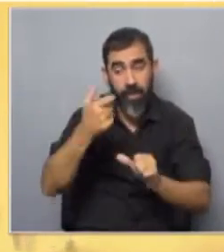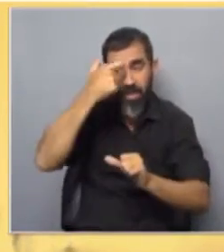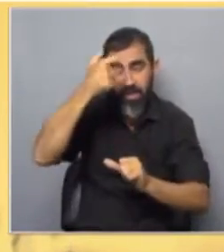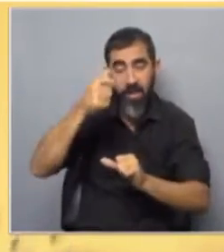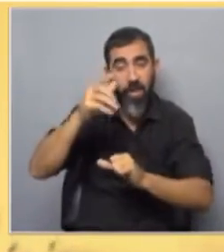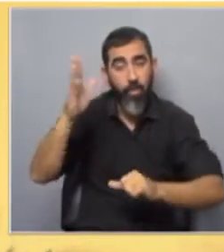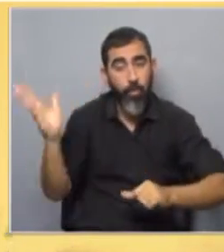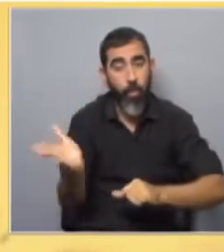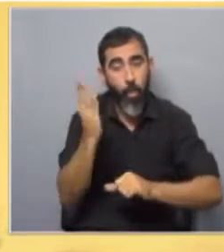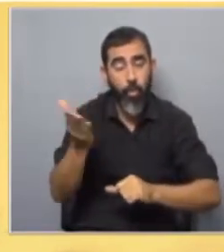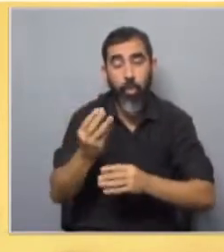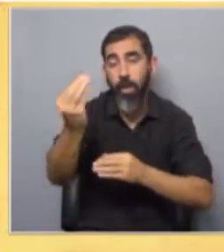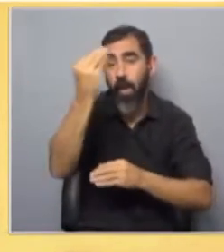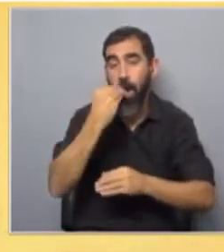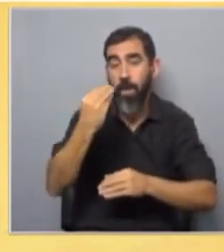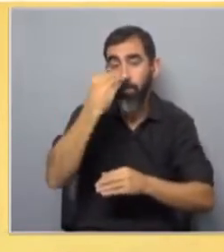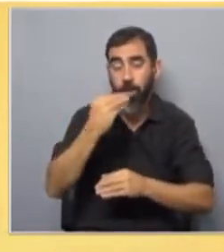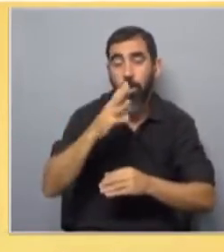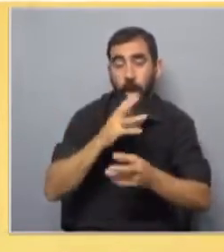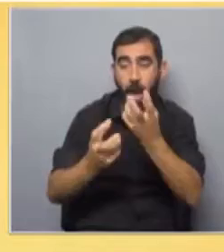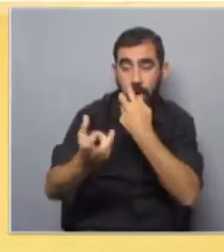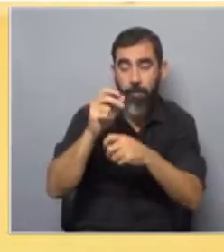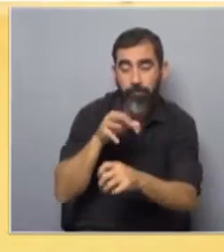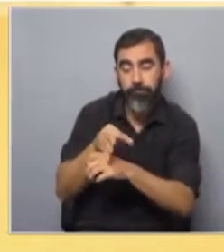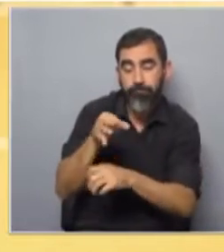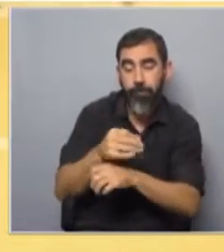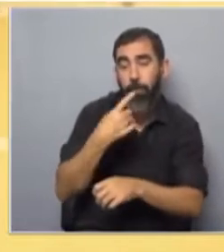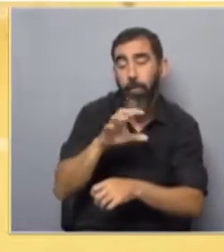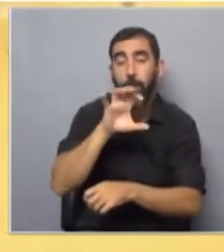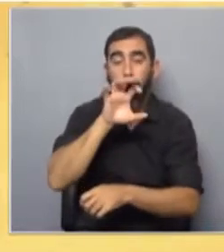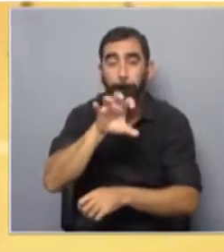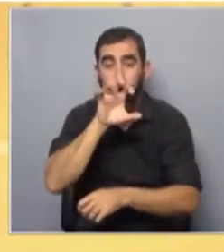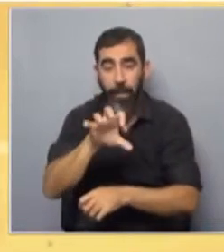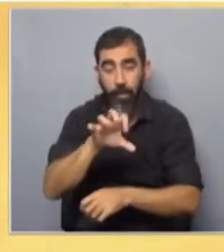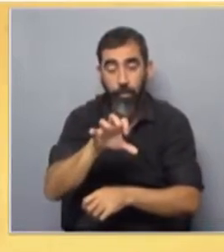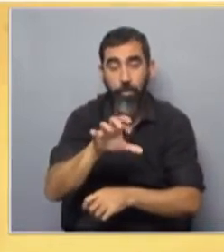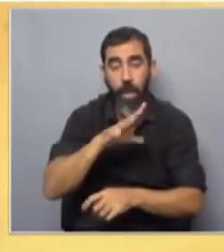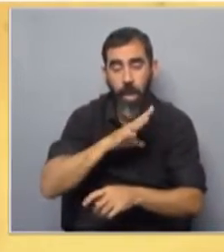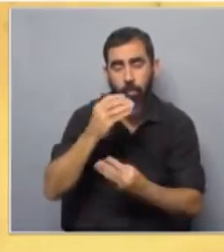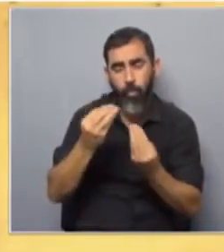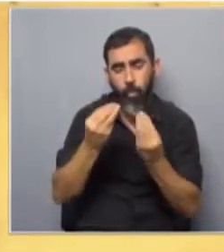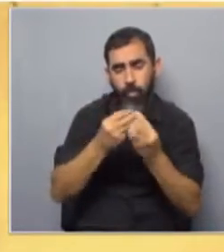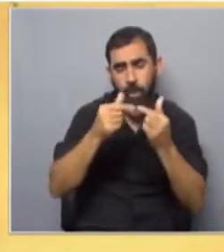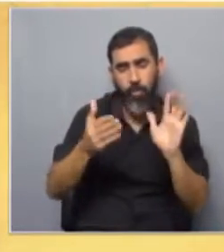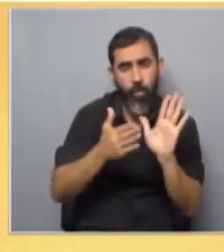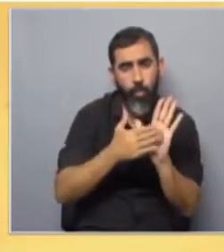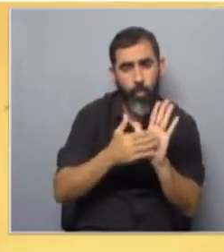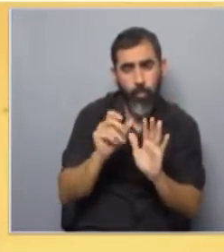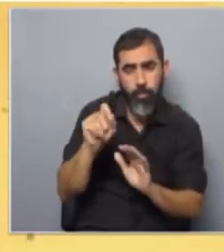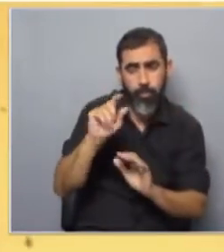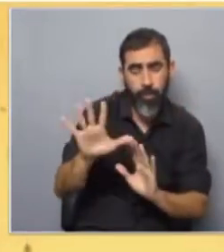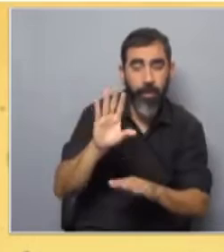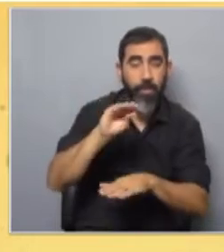de producción de alimentos, que tenían animales domesticados como el perro y un montón de otras características de